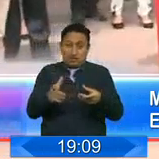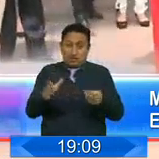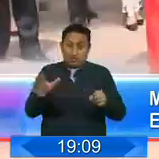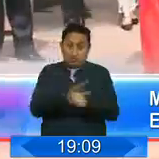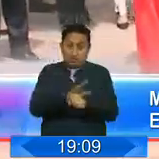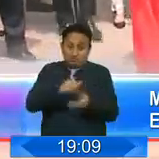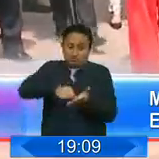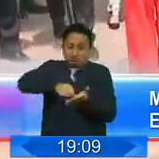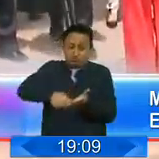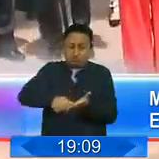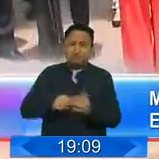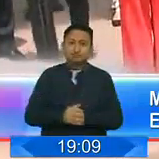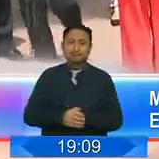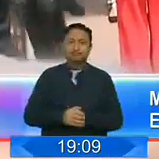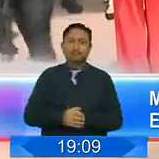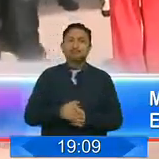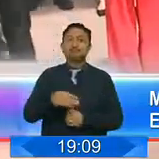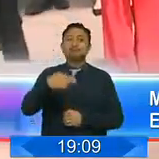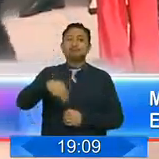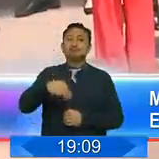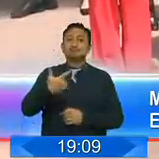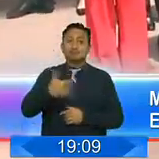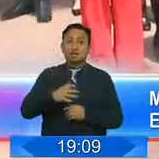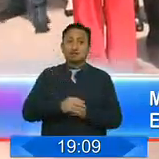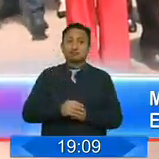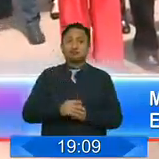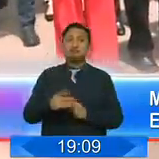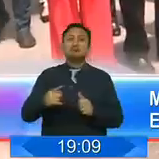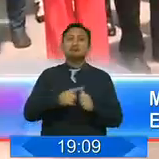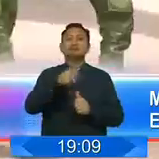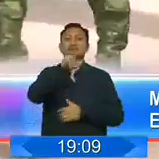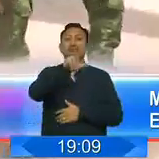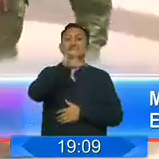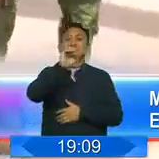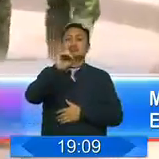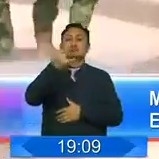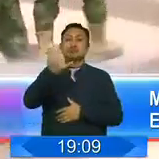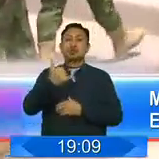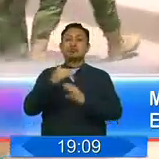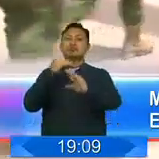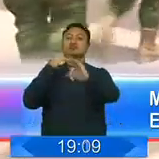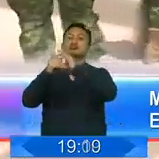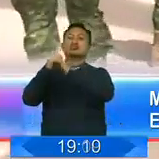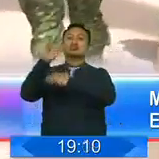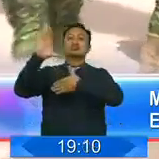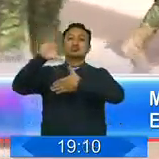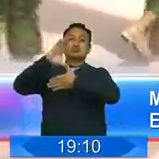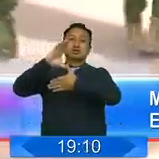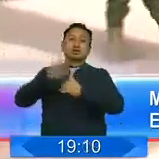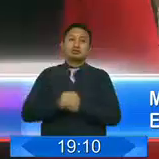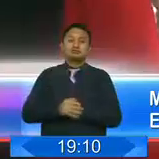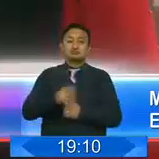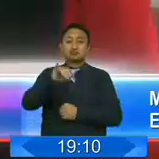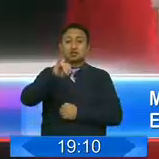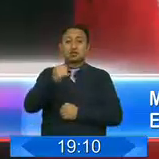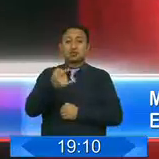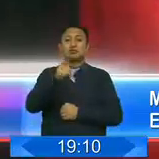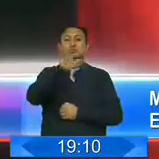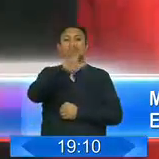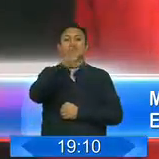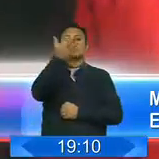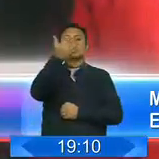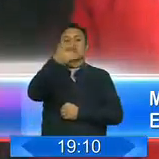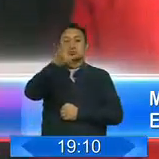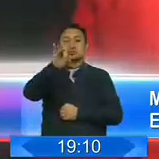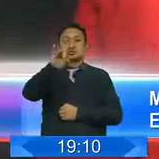Este miércoles empezó la distribución. Los primeros paquetes electorales, 300, salieron a América. Y para este jueves saldrán